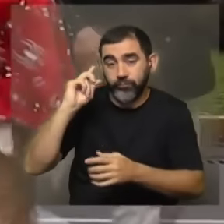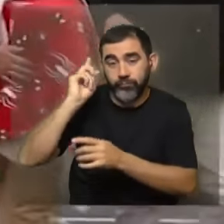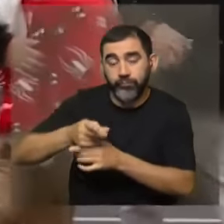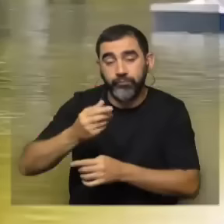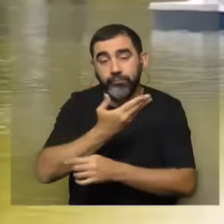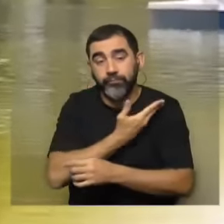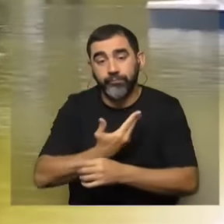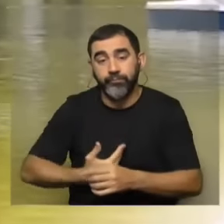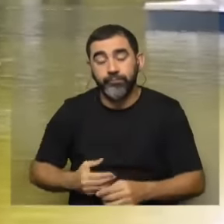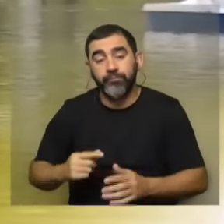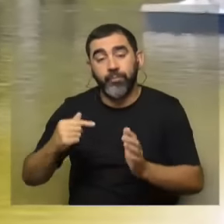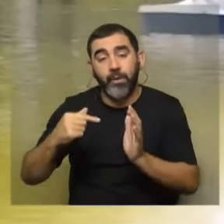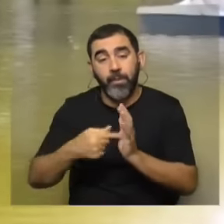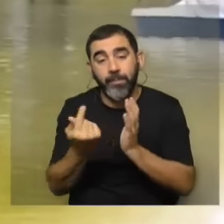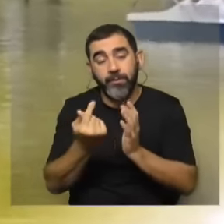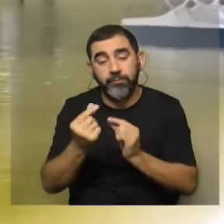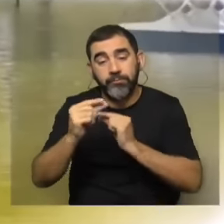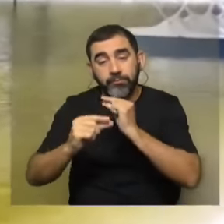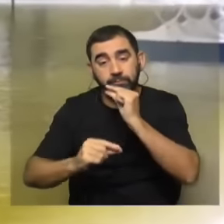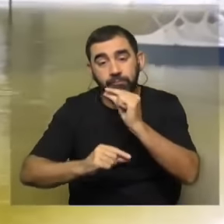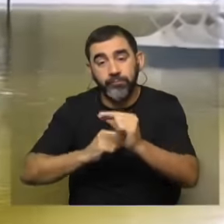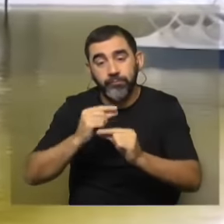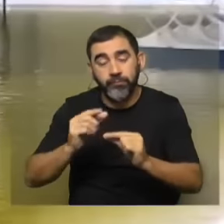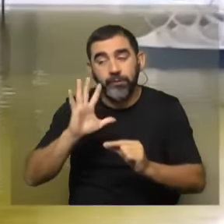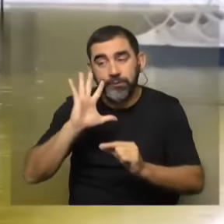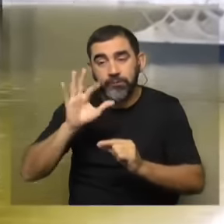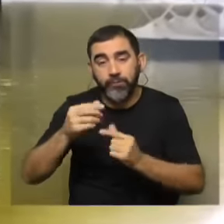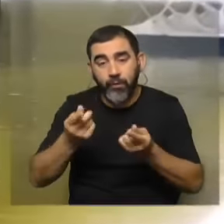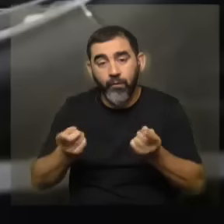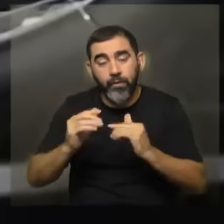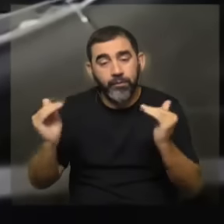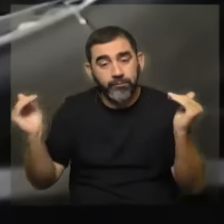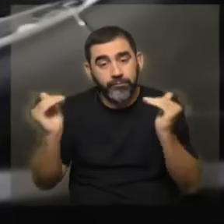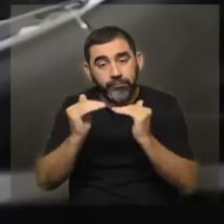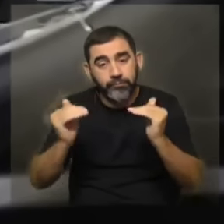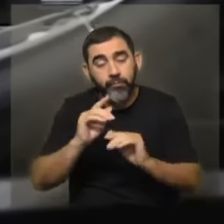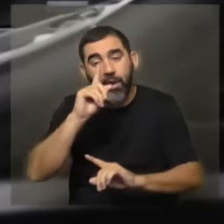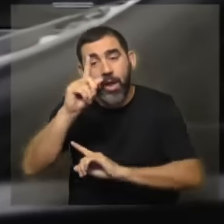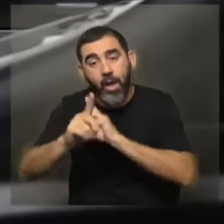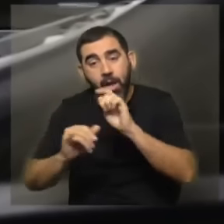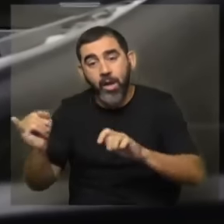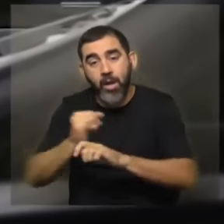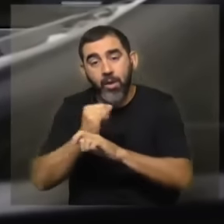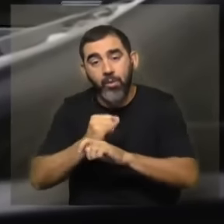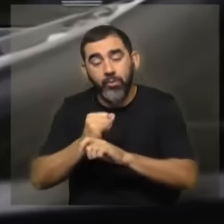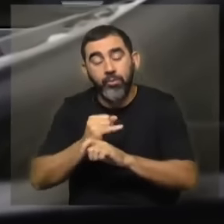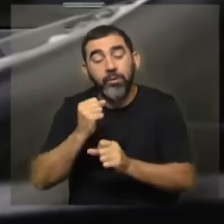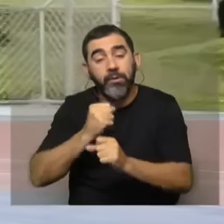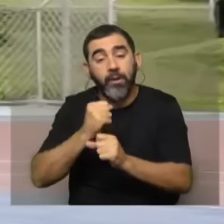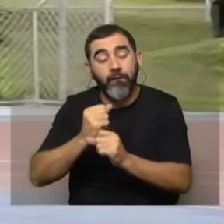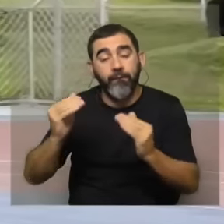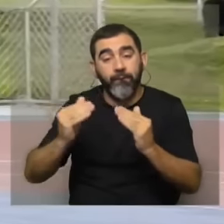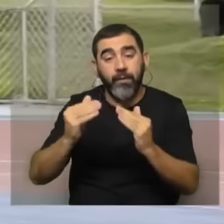Daniel nooa la capital del país ha comenzado este lunes a sentir el retorno del tráfico Aunque algunas instituciones mantienen el teletrabajo